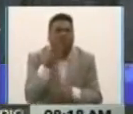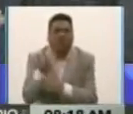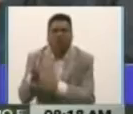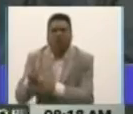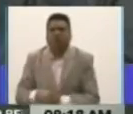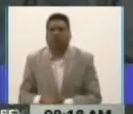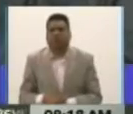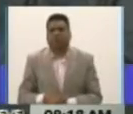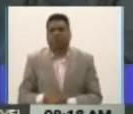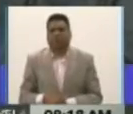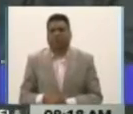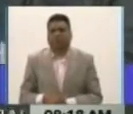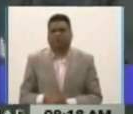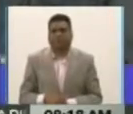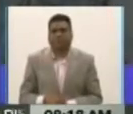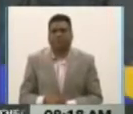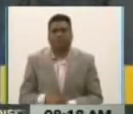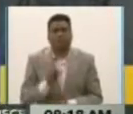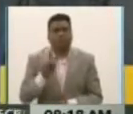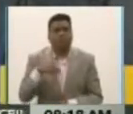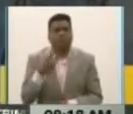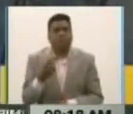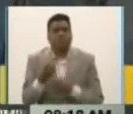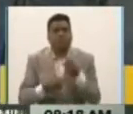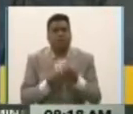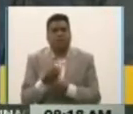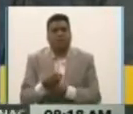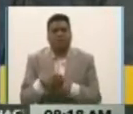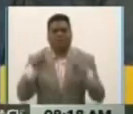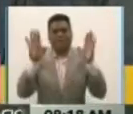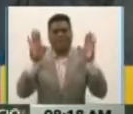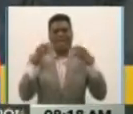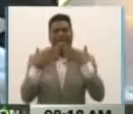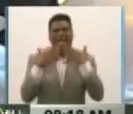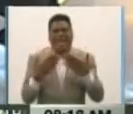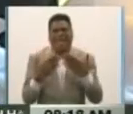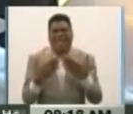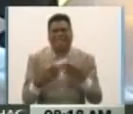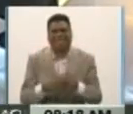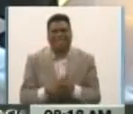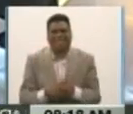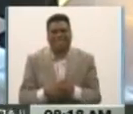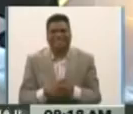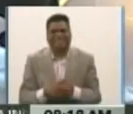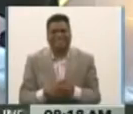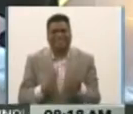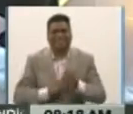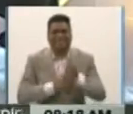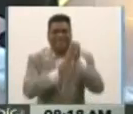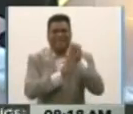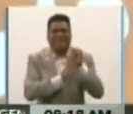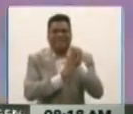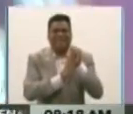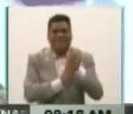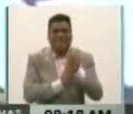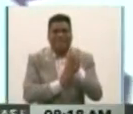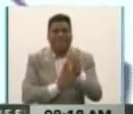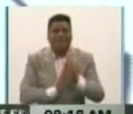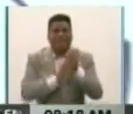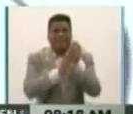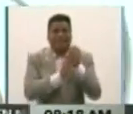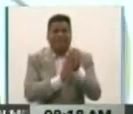que luego realizar con el tema del teatro. Muchísimas gracias. Alfredo Caldera, él es el presidente de la Compañía Nacional de Teatro. Hoy arranca